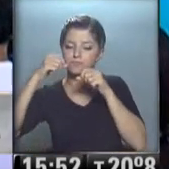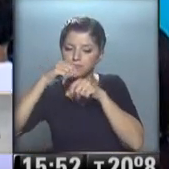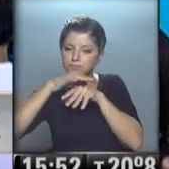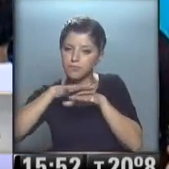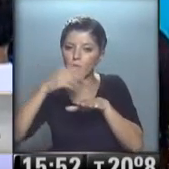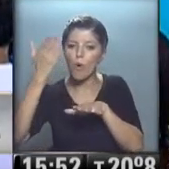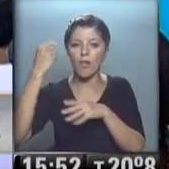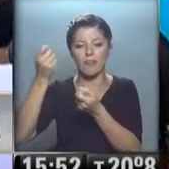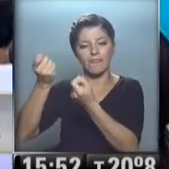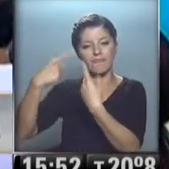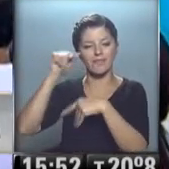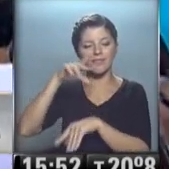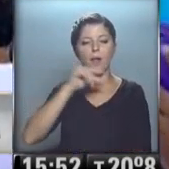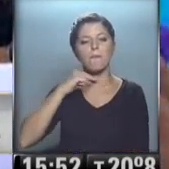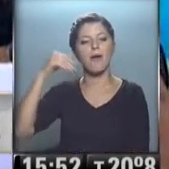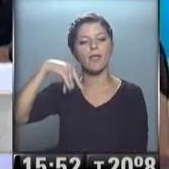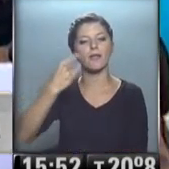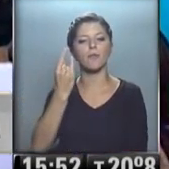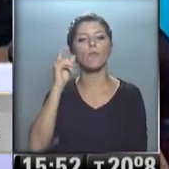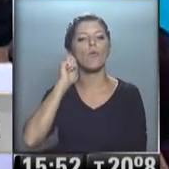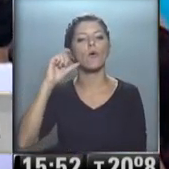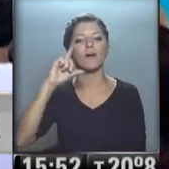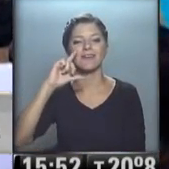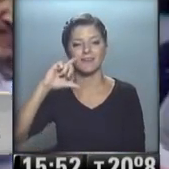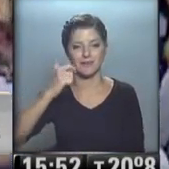regalaste al padre Carlos Mujica,